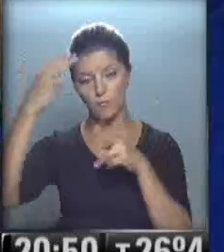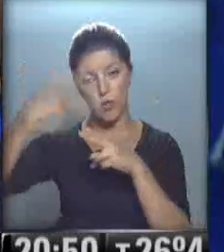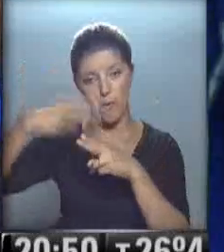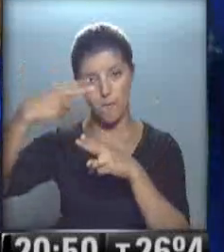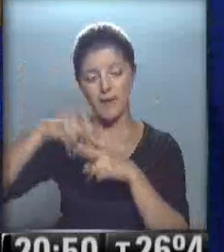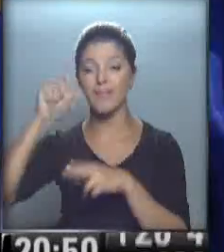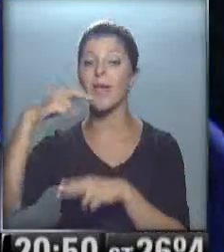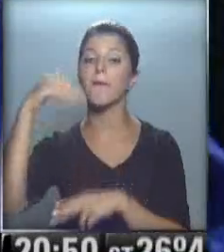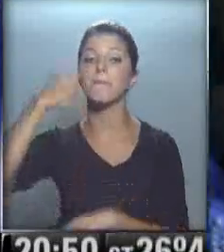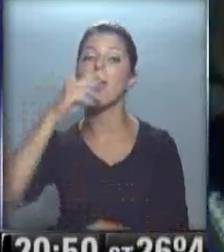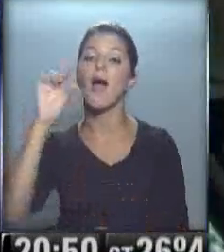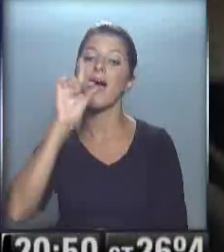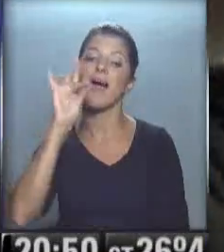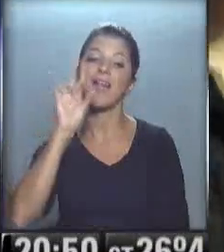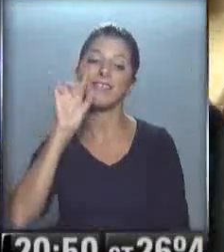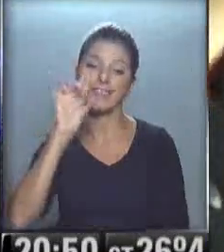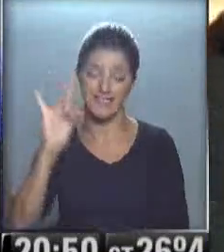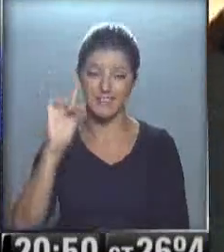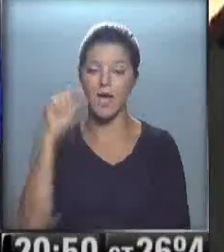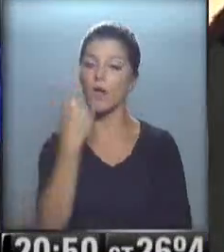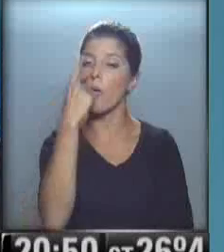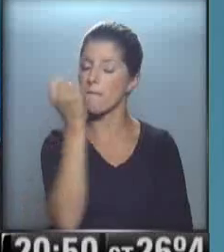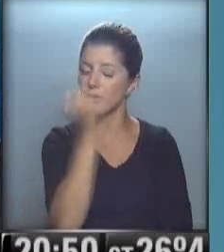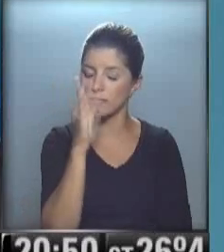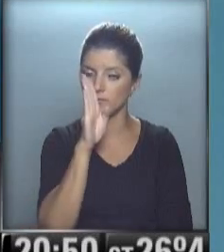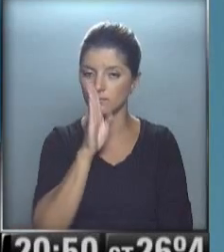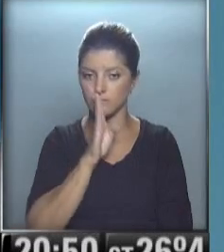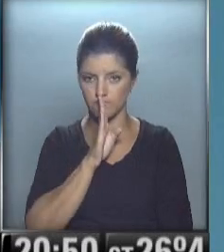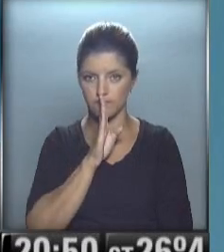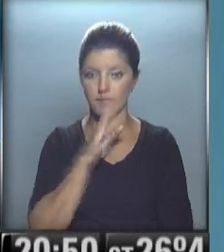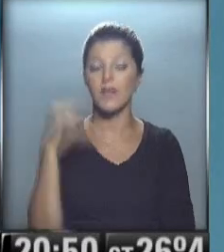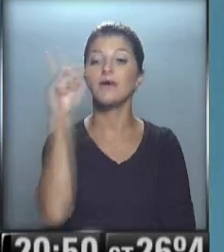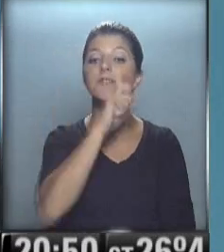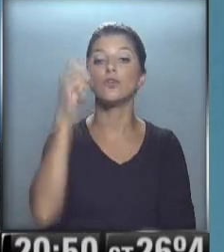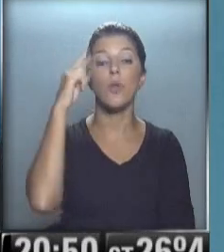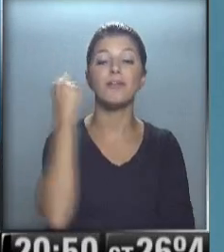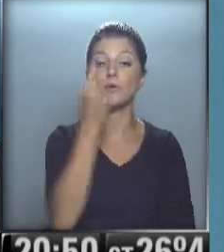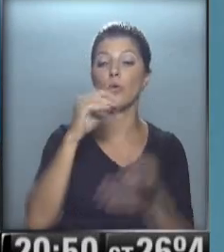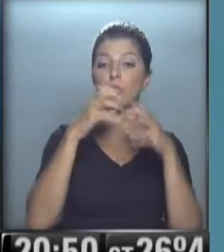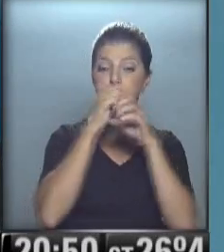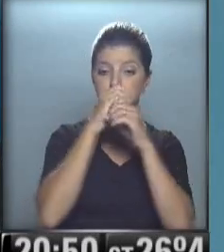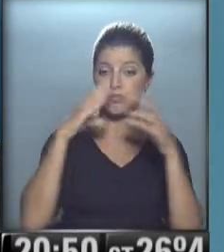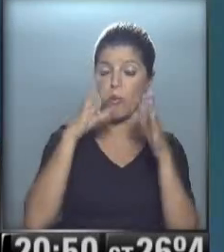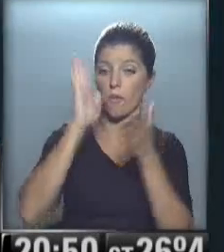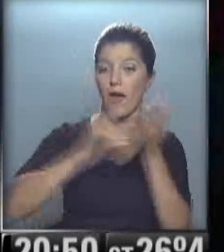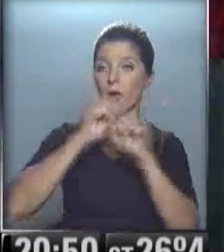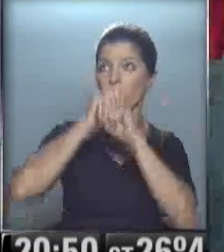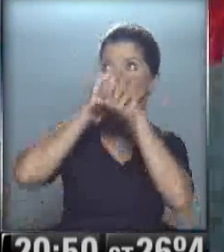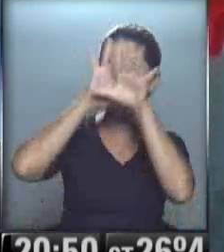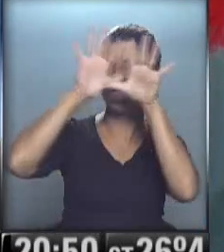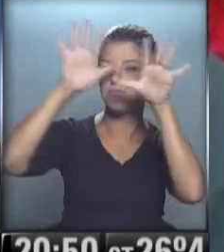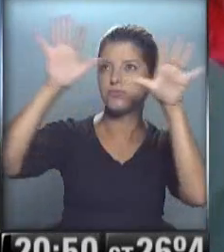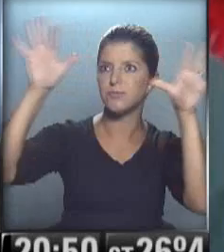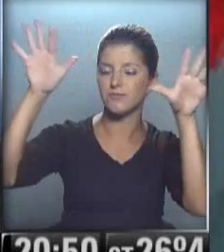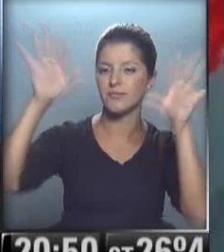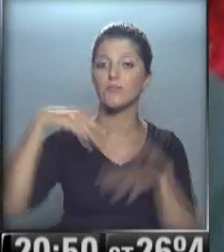de Madrid, donde se guardó un minuto de silencio y se soltaron 191 globos blancos. Espero que entiendan lo